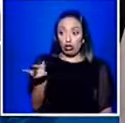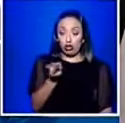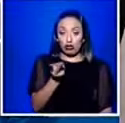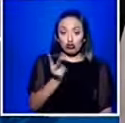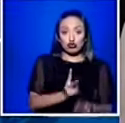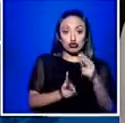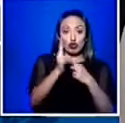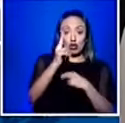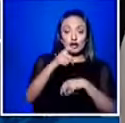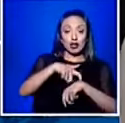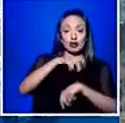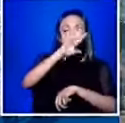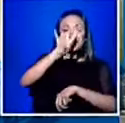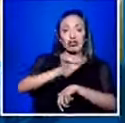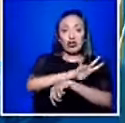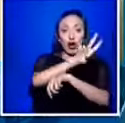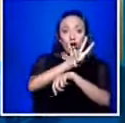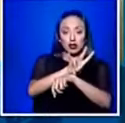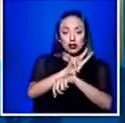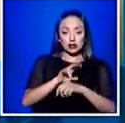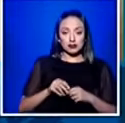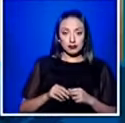racionamientos son de 7 horas.